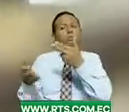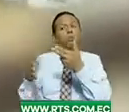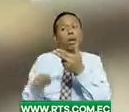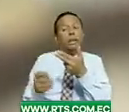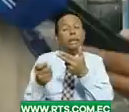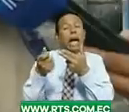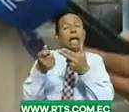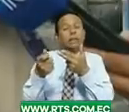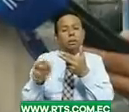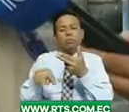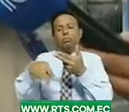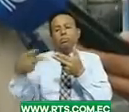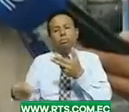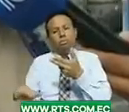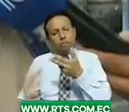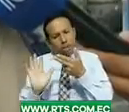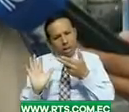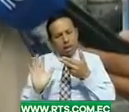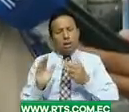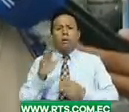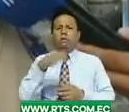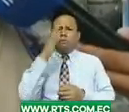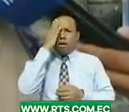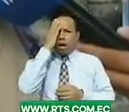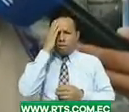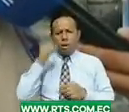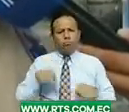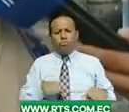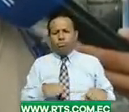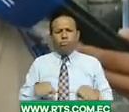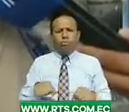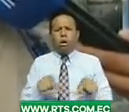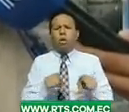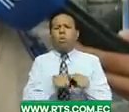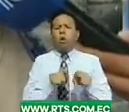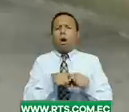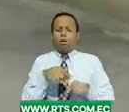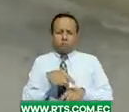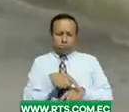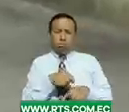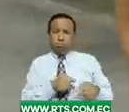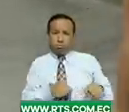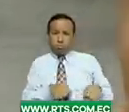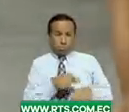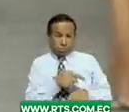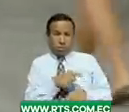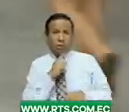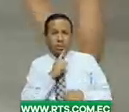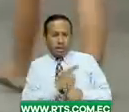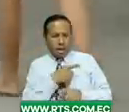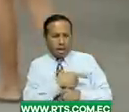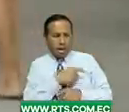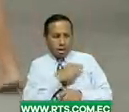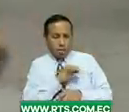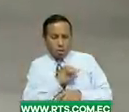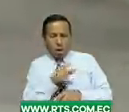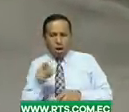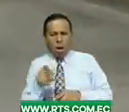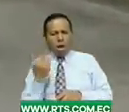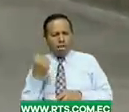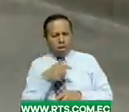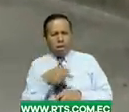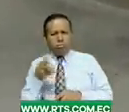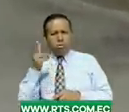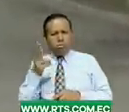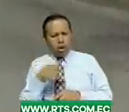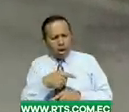OI, en la que se movilizaba el OI fallecido, había intentado hacer una tentativa en contra de la humanidad de un ciudadano. Por algo